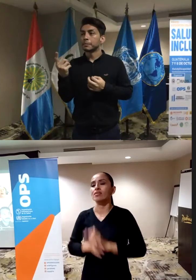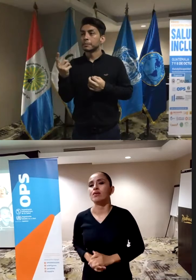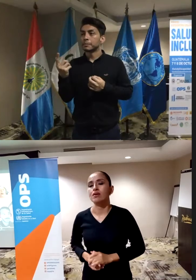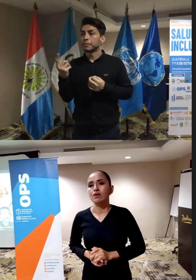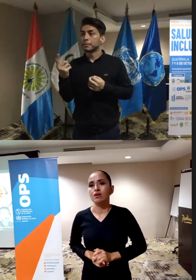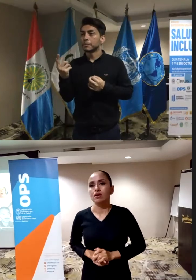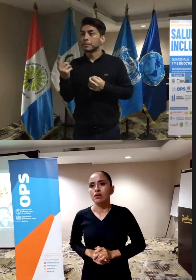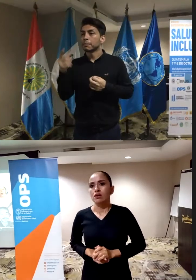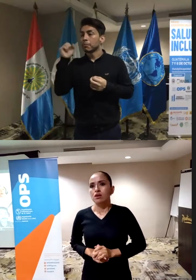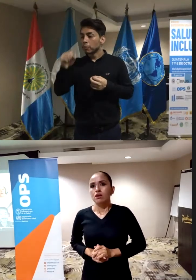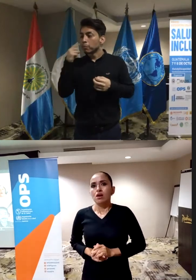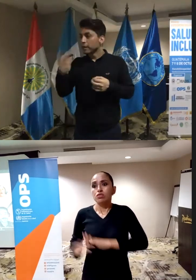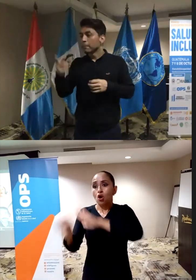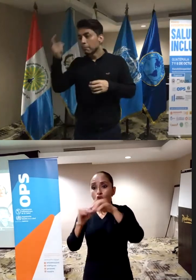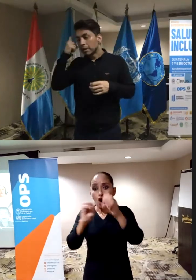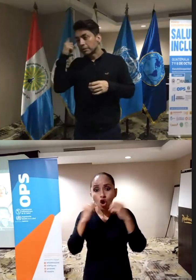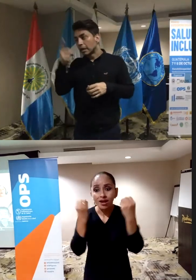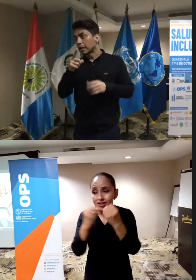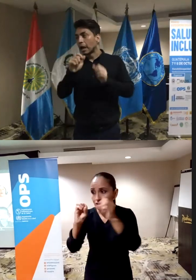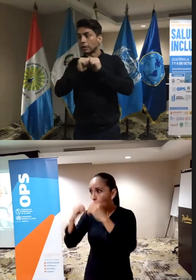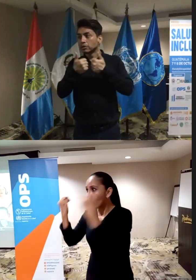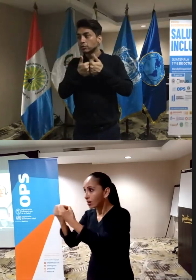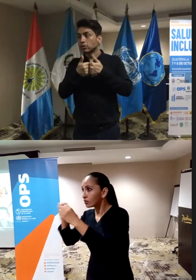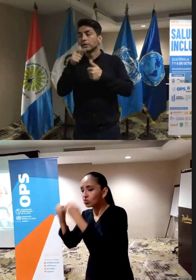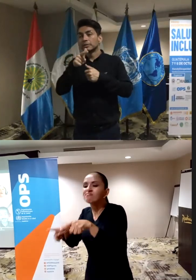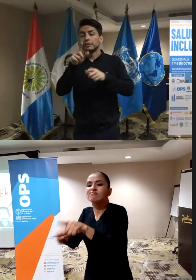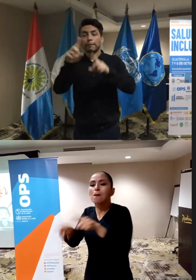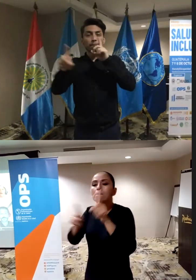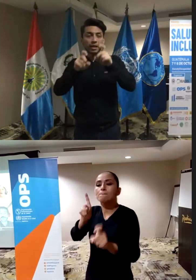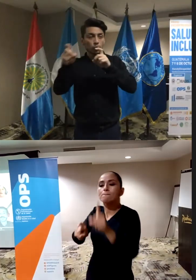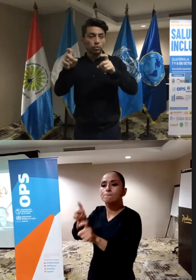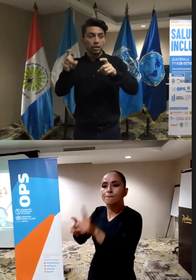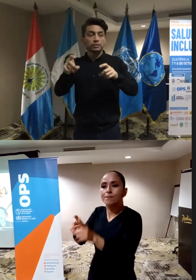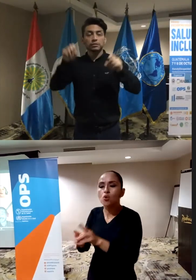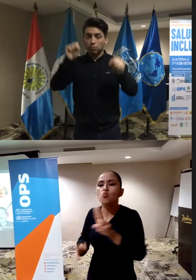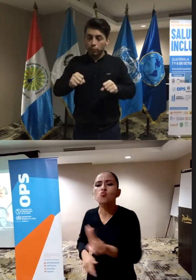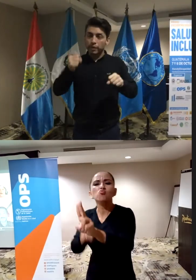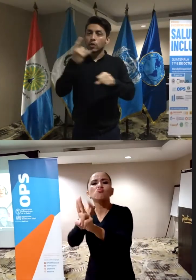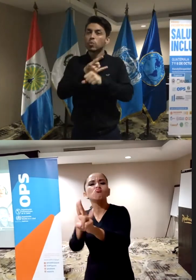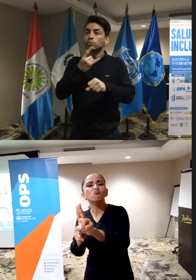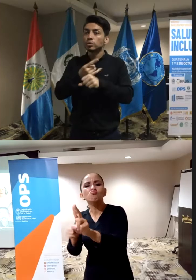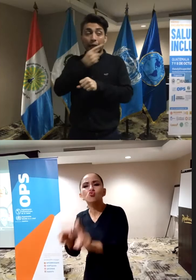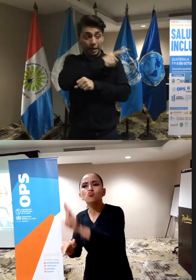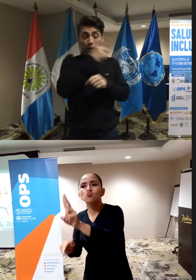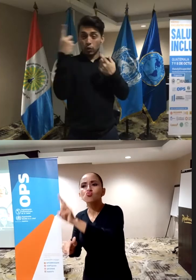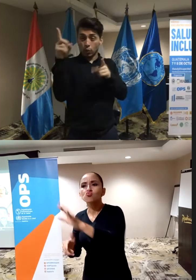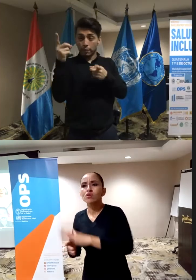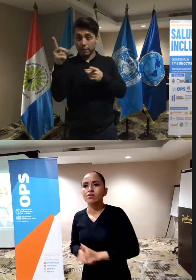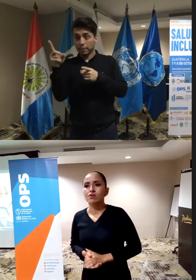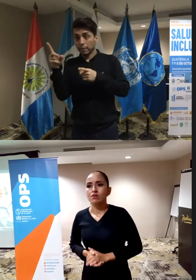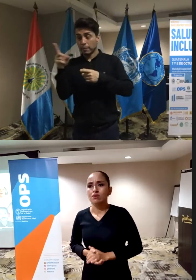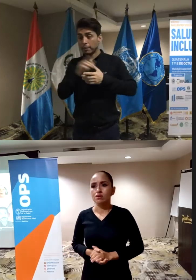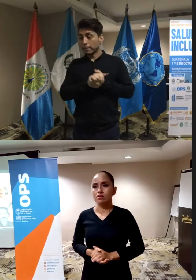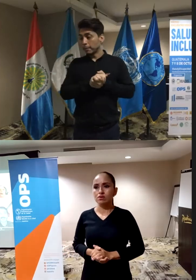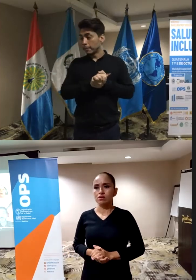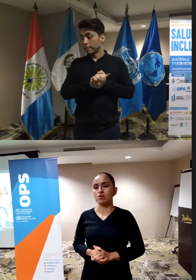de saber que las organizaciones que utilizan estas preguntas deben utilizarlas para